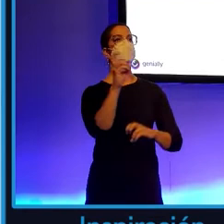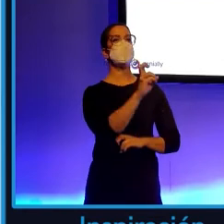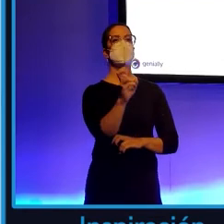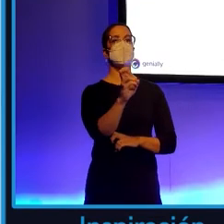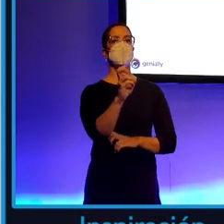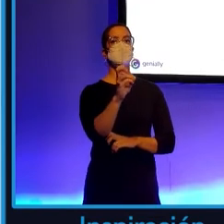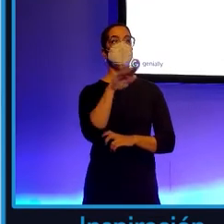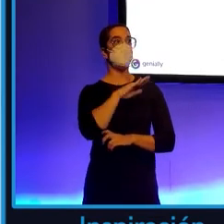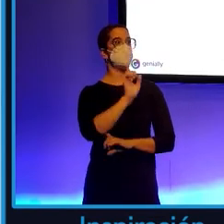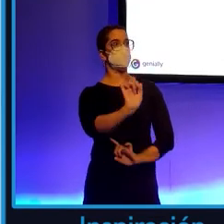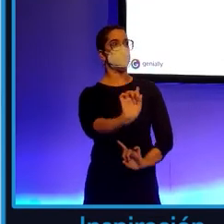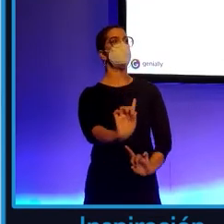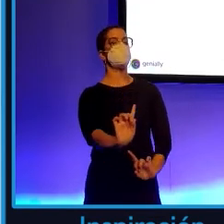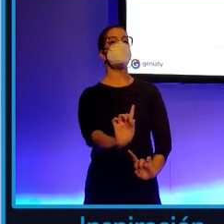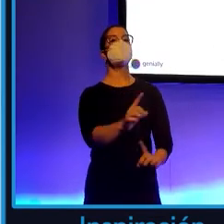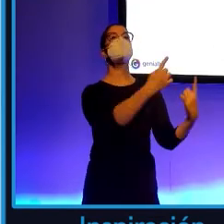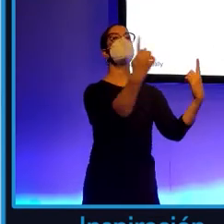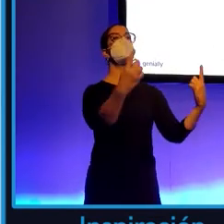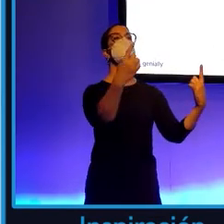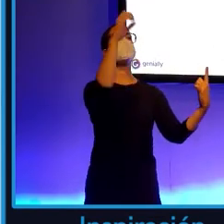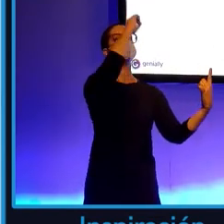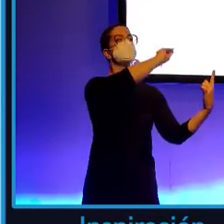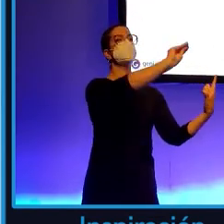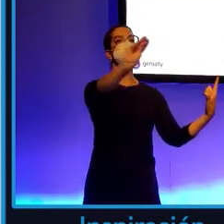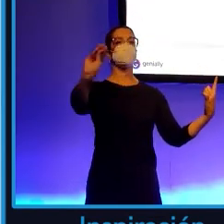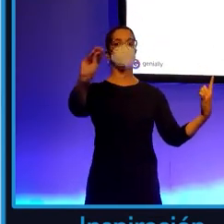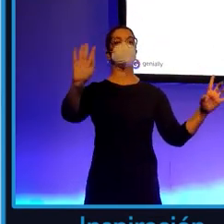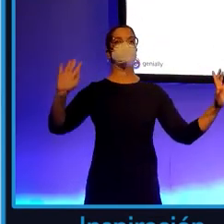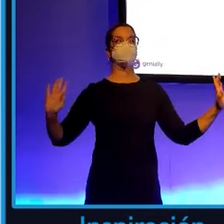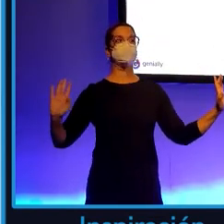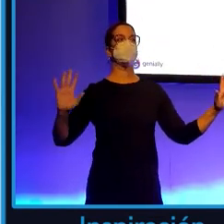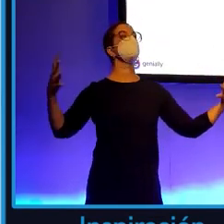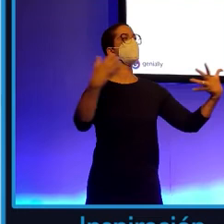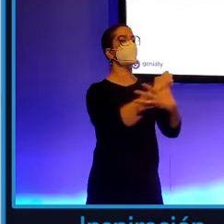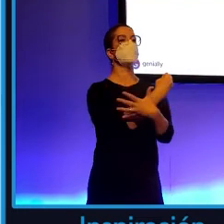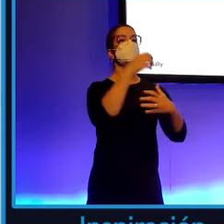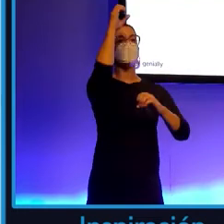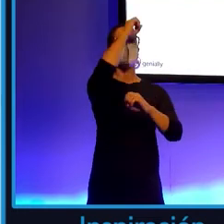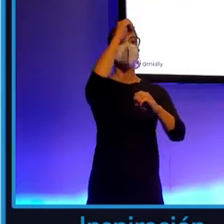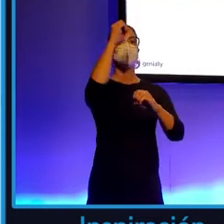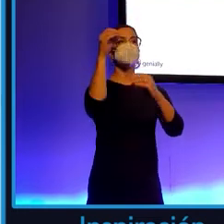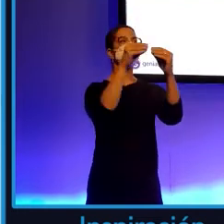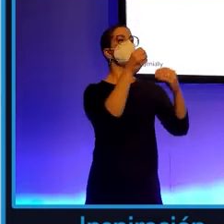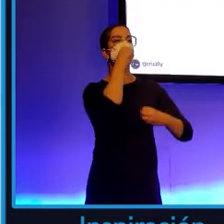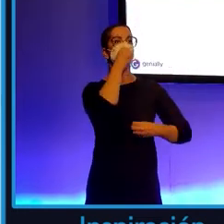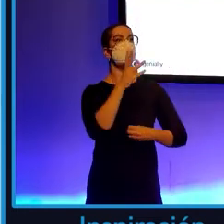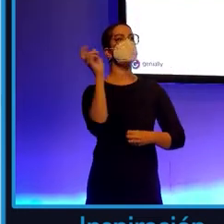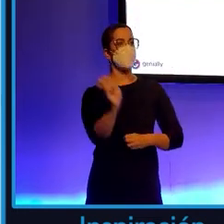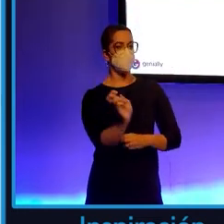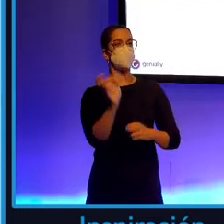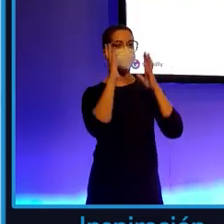incorrecta todos tenemos nuestra forma de pensar y de razonar y todas son igualmente válidas desde mi punto de vista